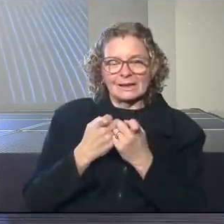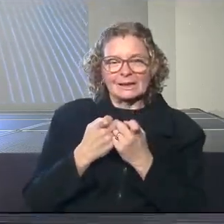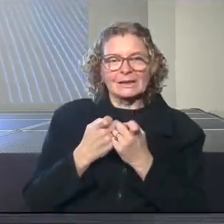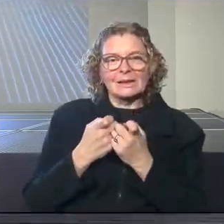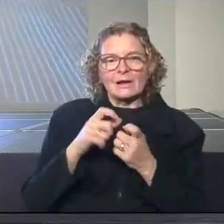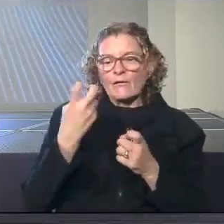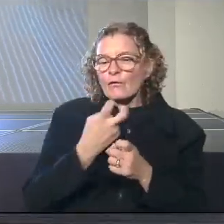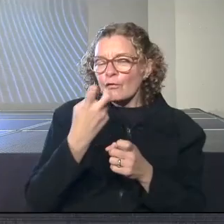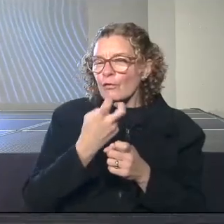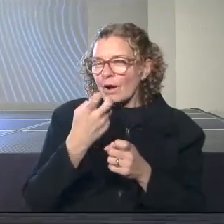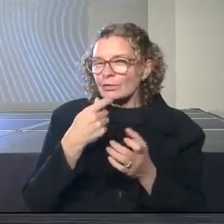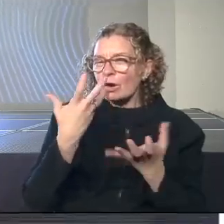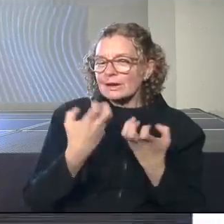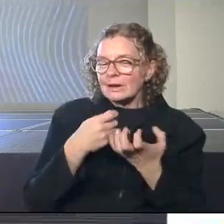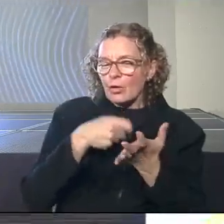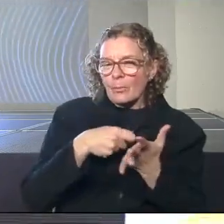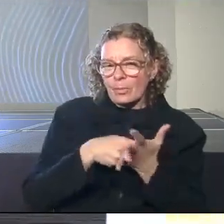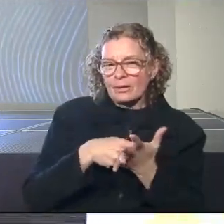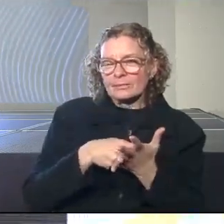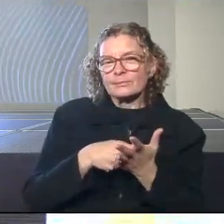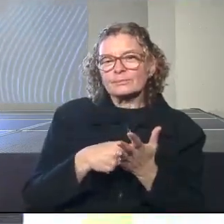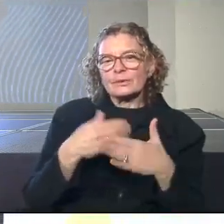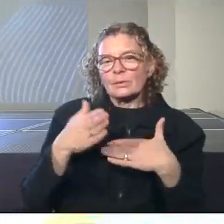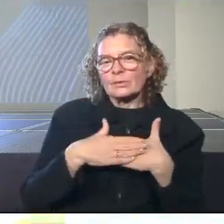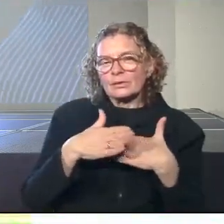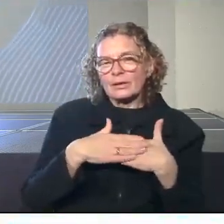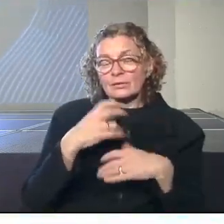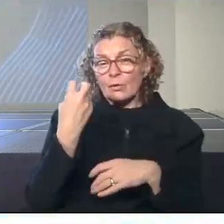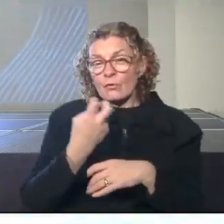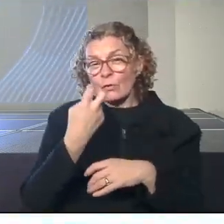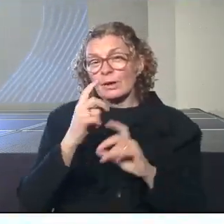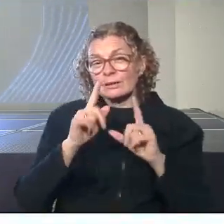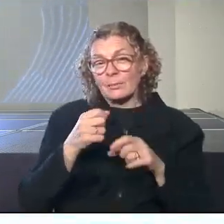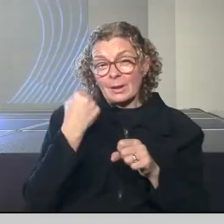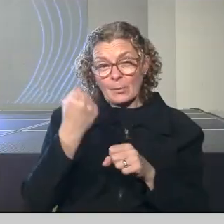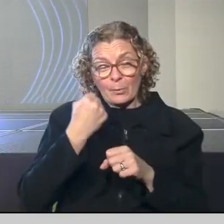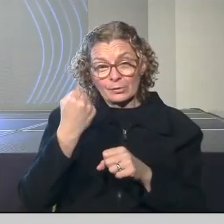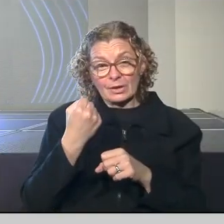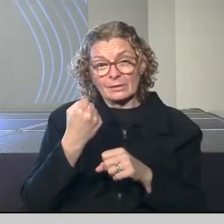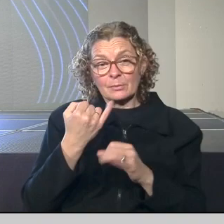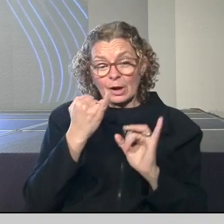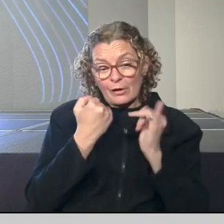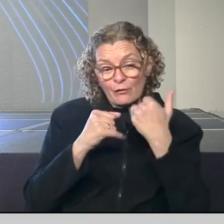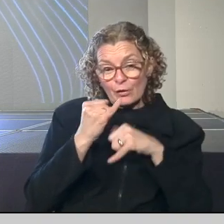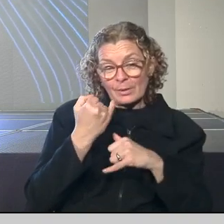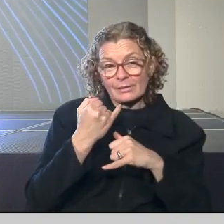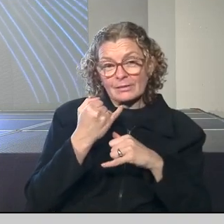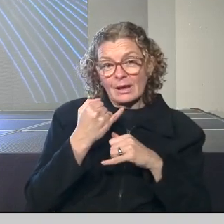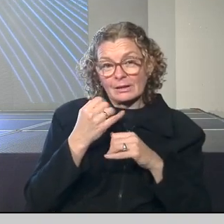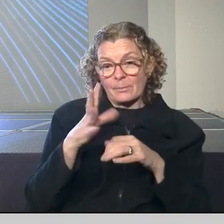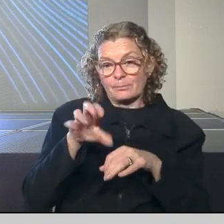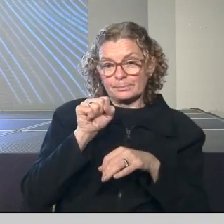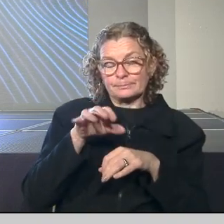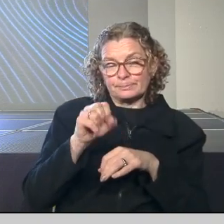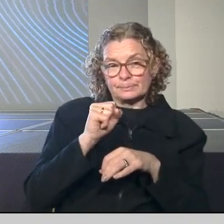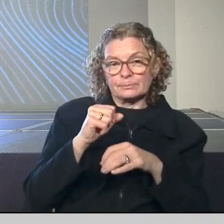de lo que está buscando y lo que quiere comprar. Y de cara al motor de búsqueda, también es importante porque es la información que el motor consume para